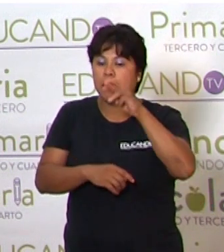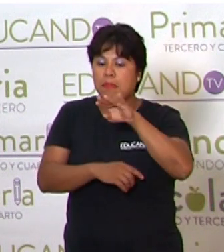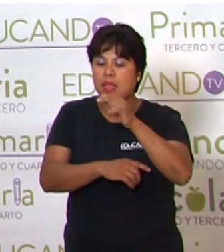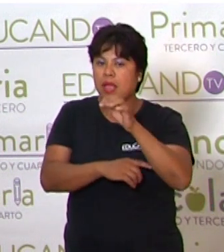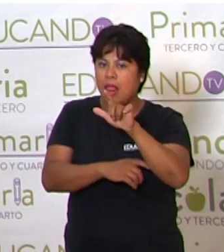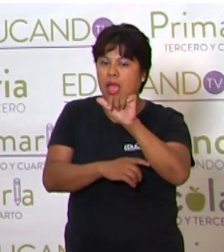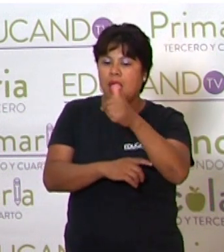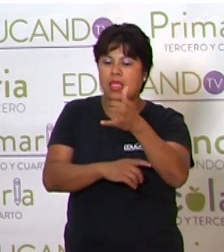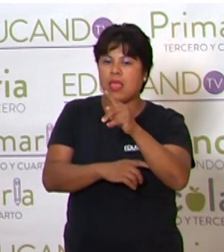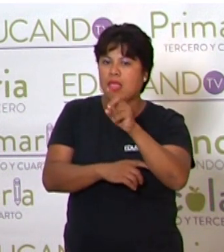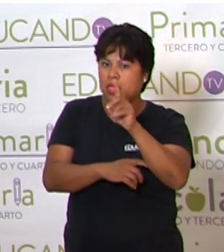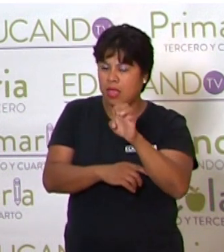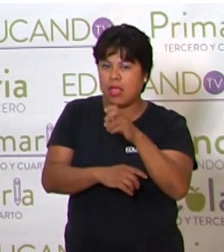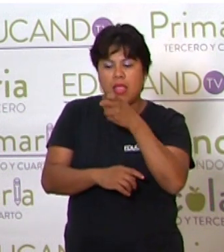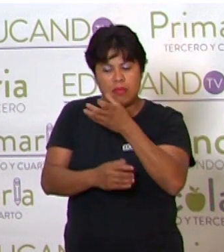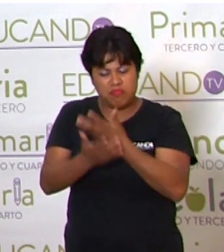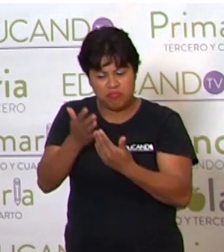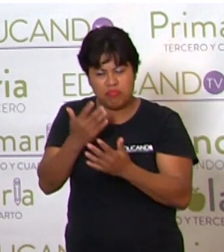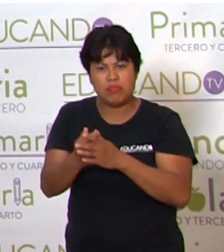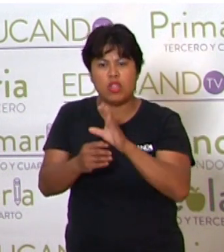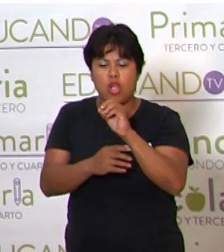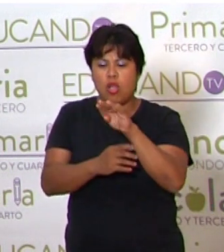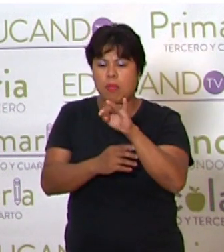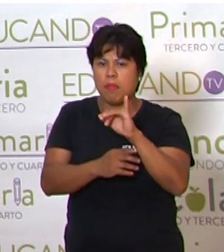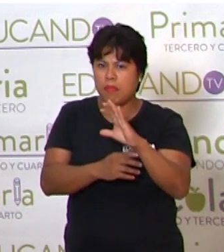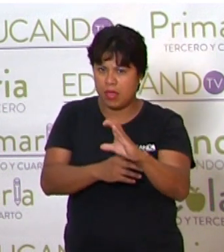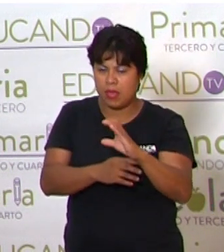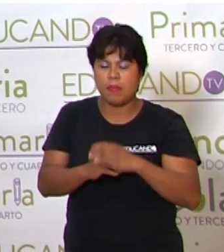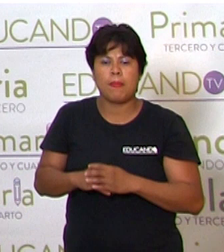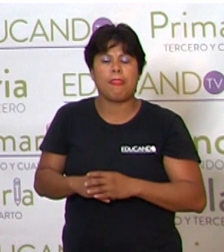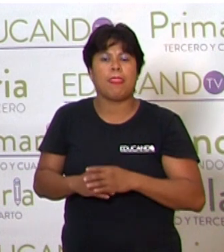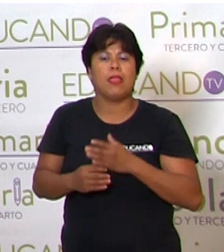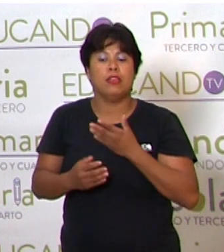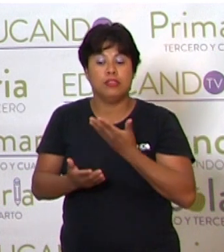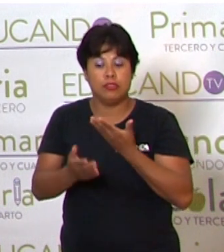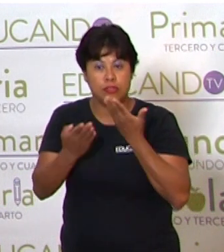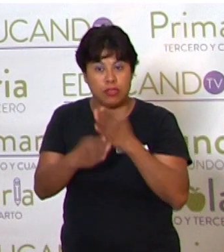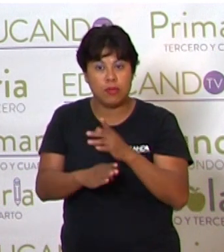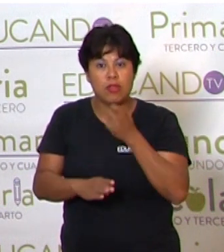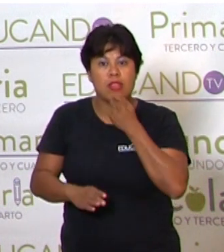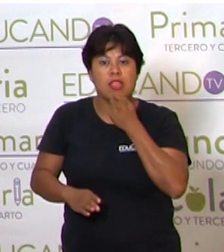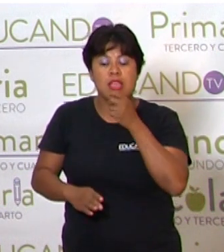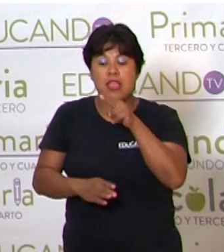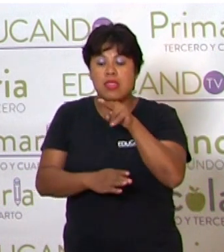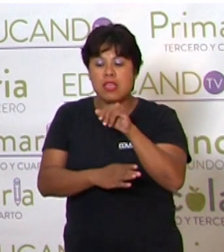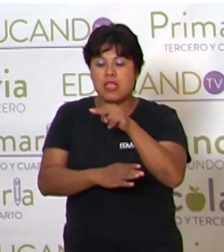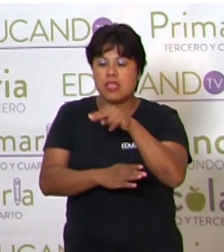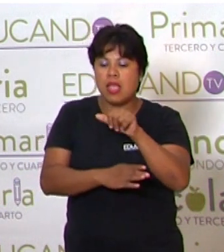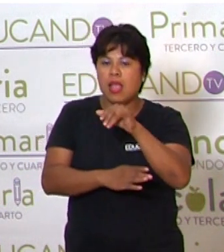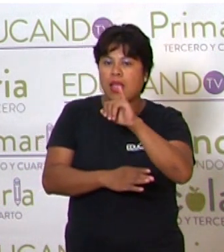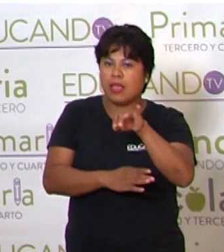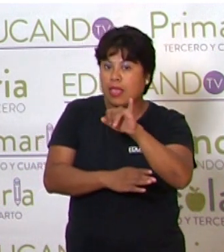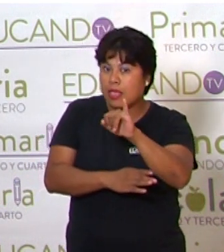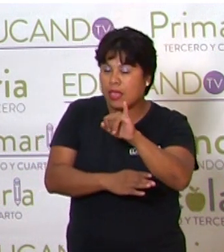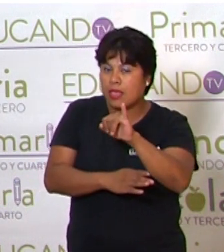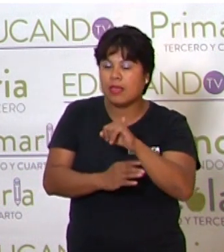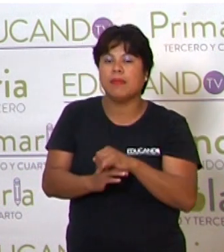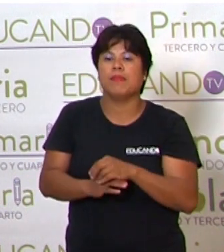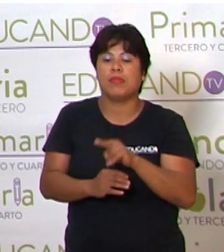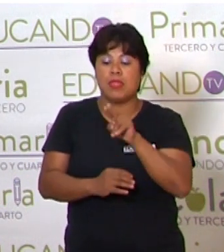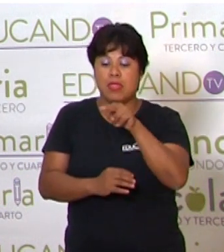Allende y tuvo esta idea de realizar un cómic de una niñaji. Así se llama